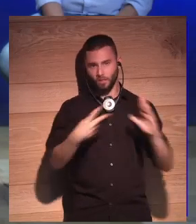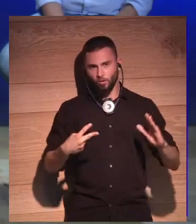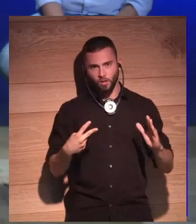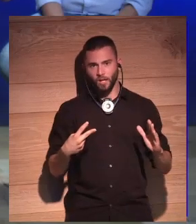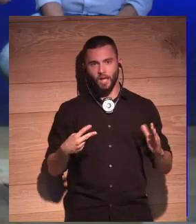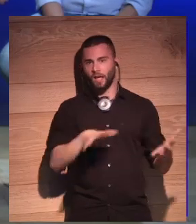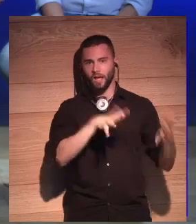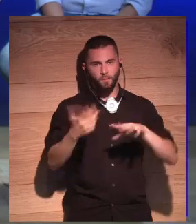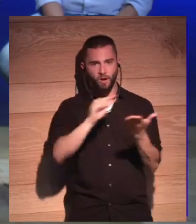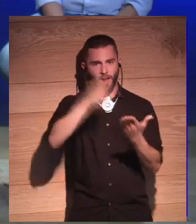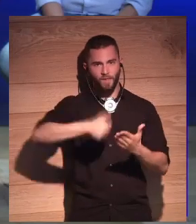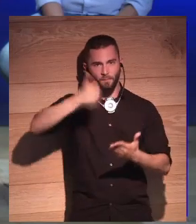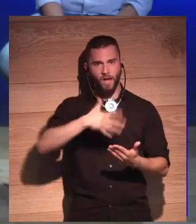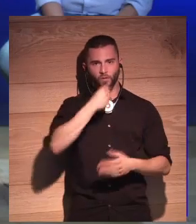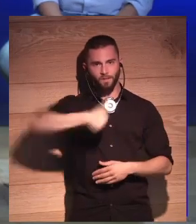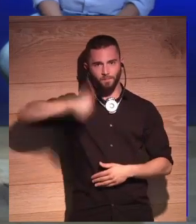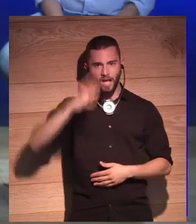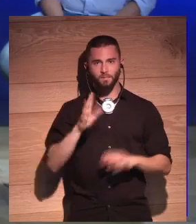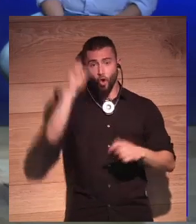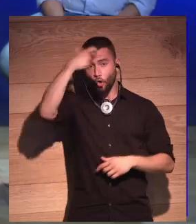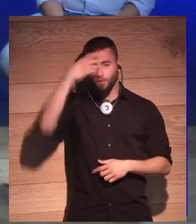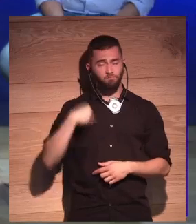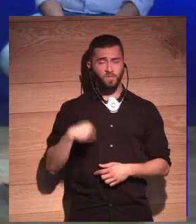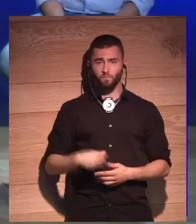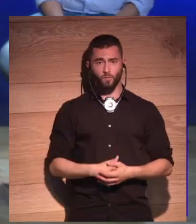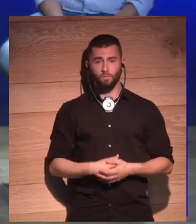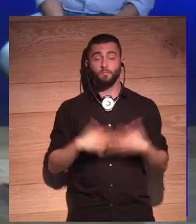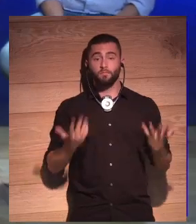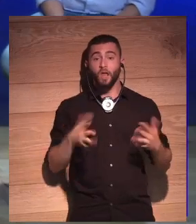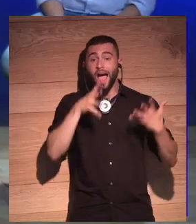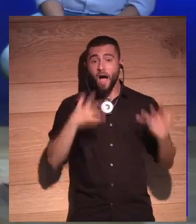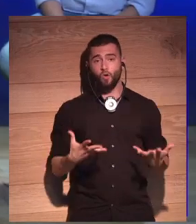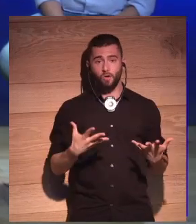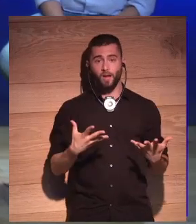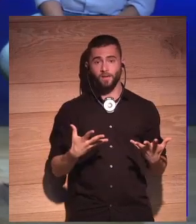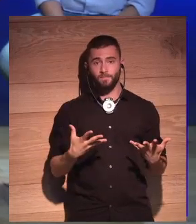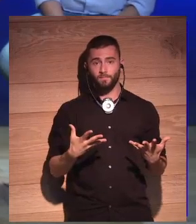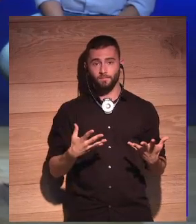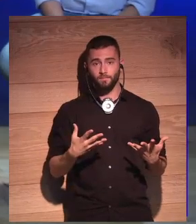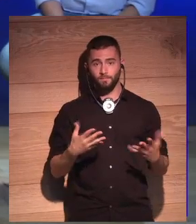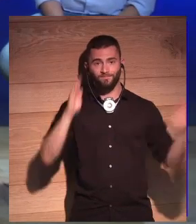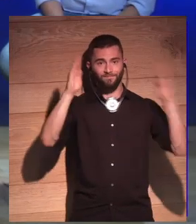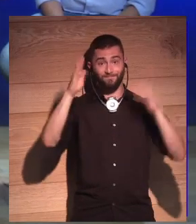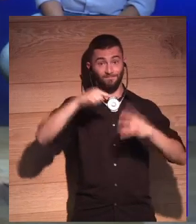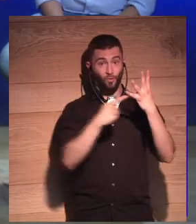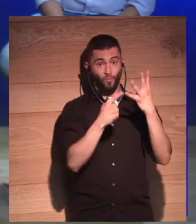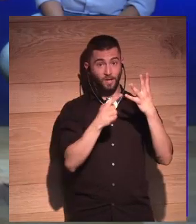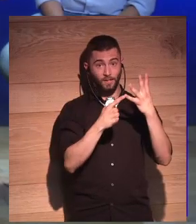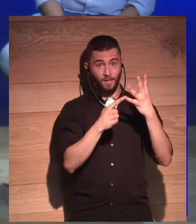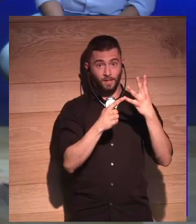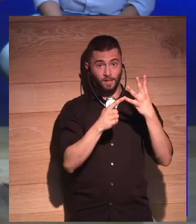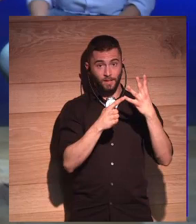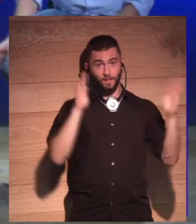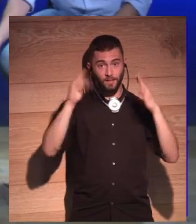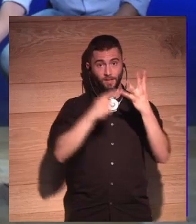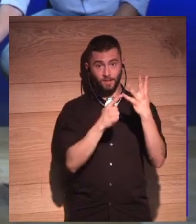más rápida, más bonita, pero los conceptos son los mismos. Sin embargo, ahora sí que estamos en esta cuarta era